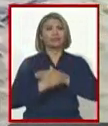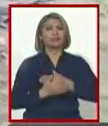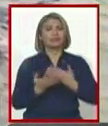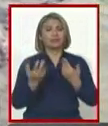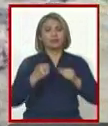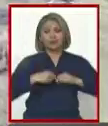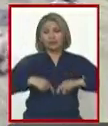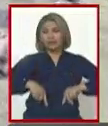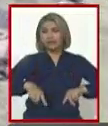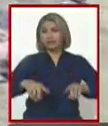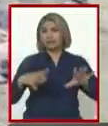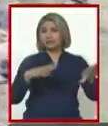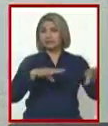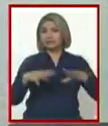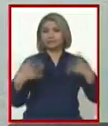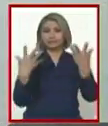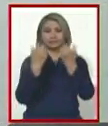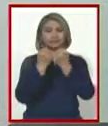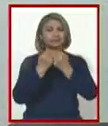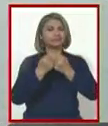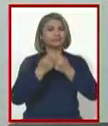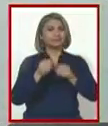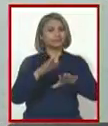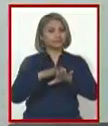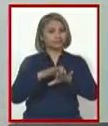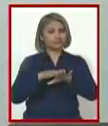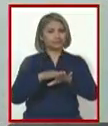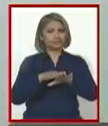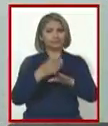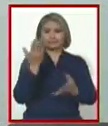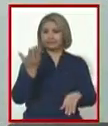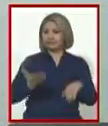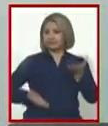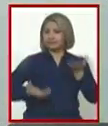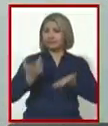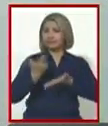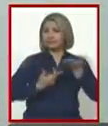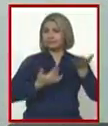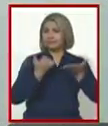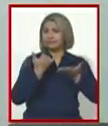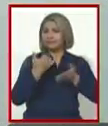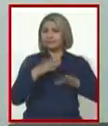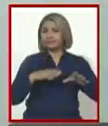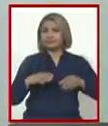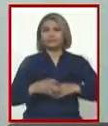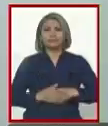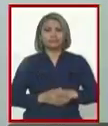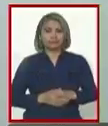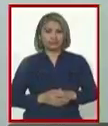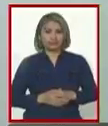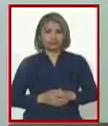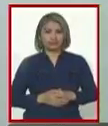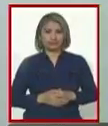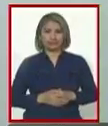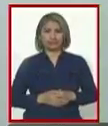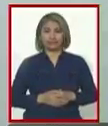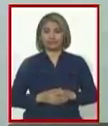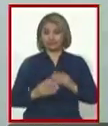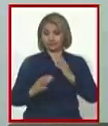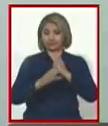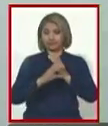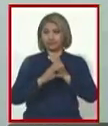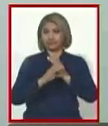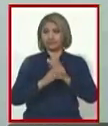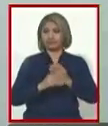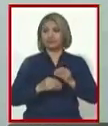en cuyo trayecto ocurre el accidente. La recomendación, o aparentemente lo que habría pasado de este hecho, es de que el camión